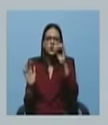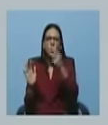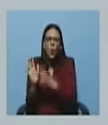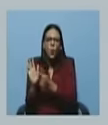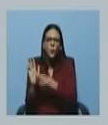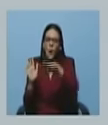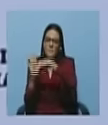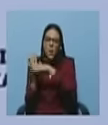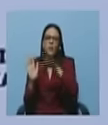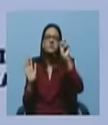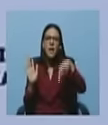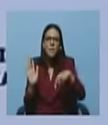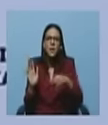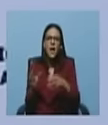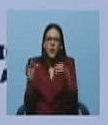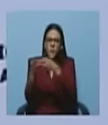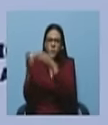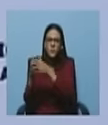Alberto Silva,